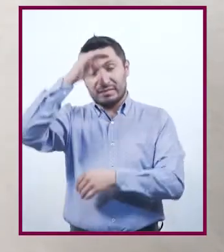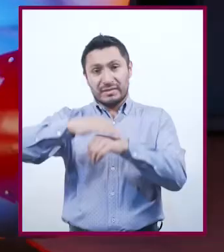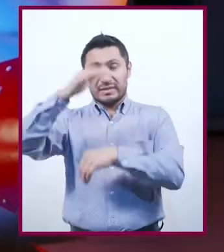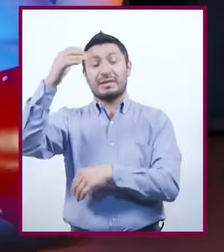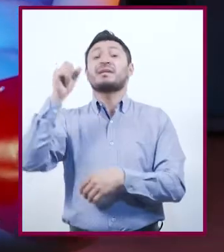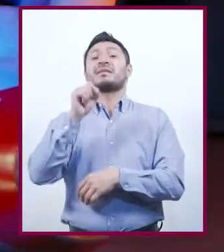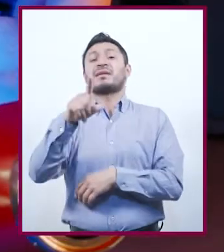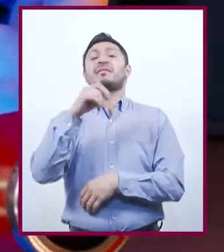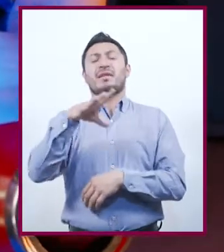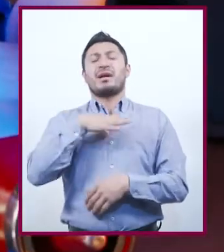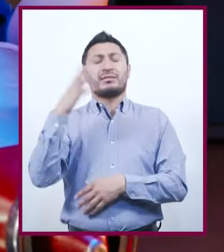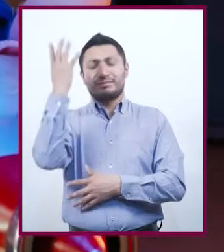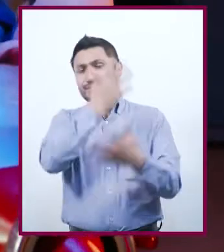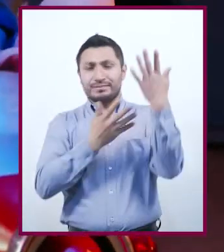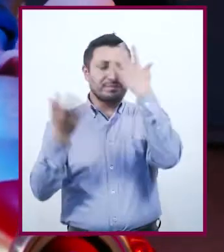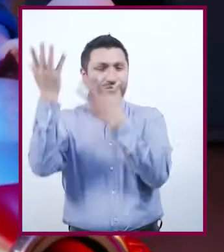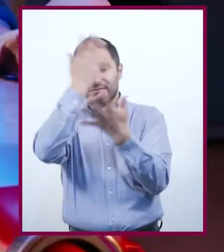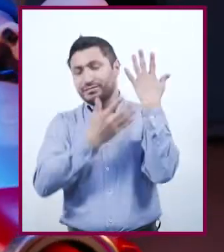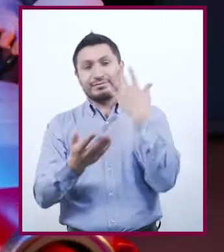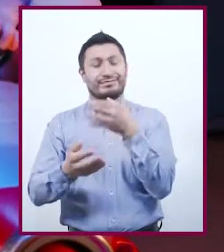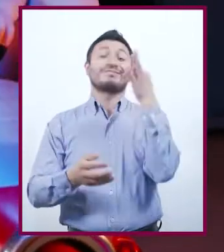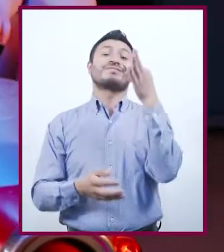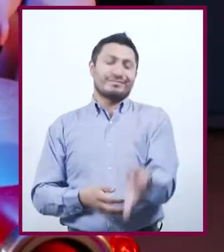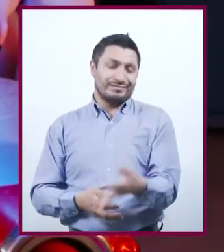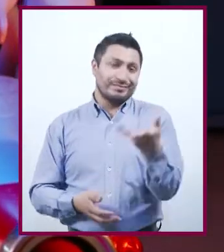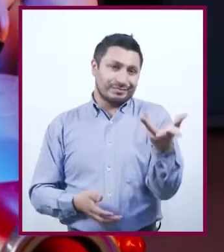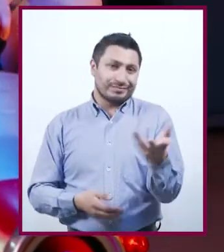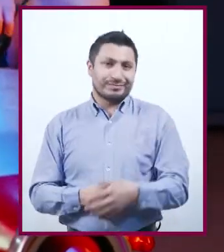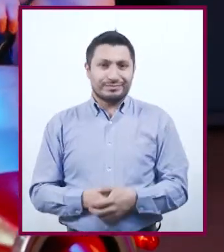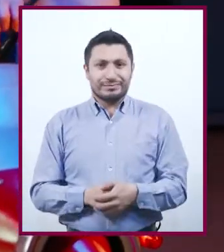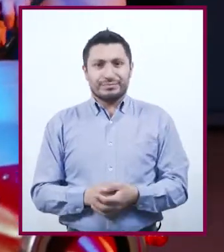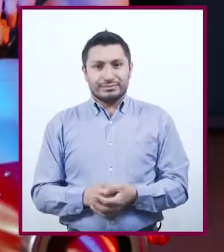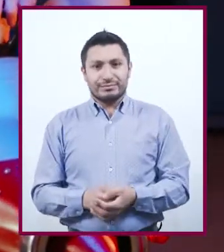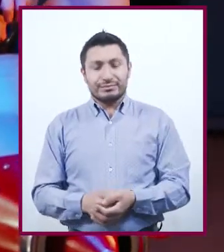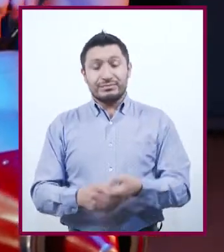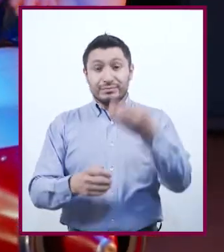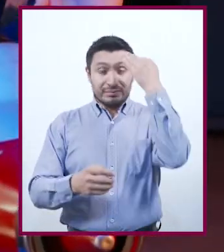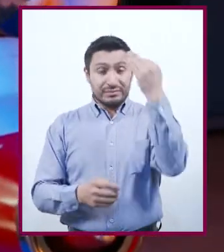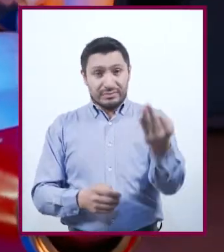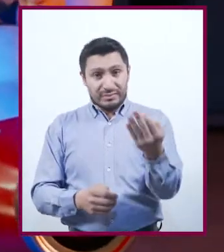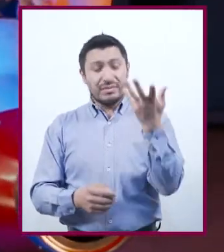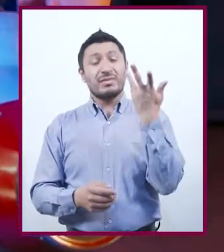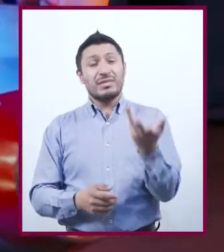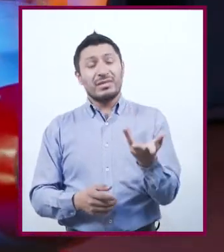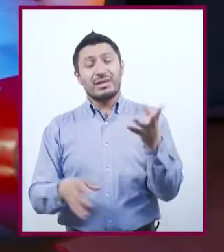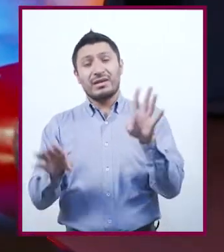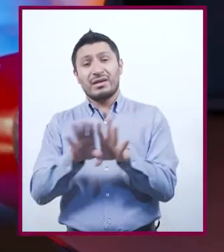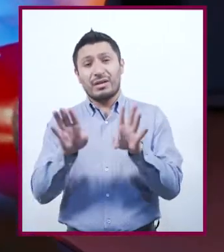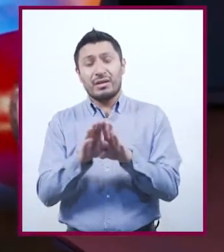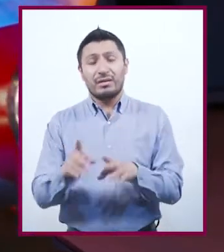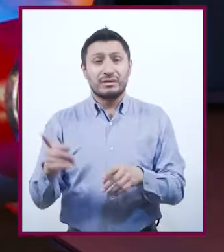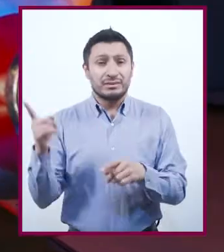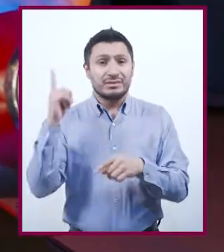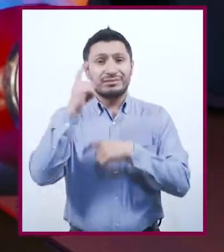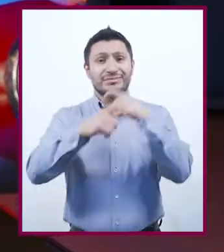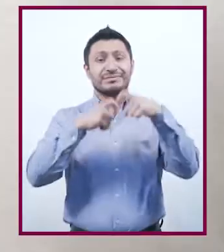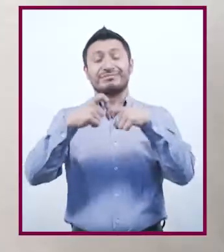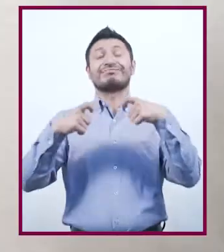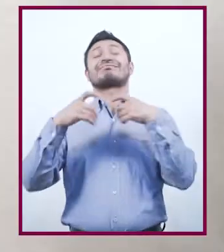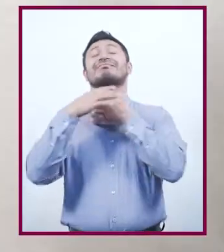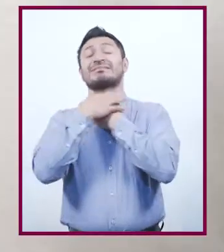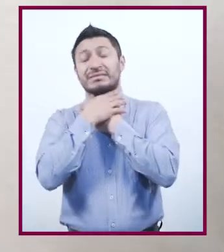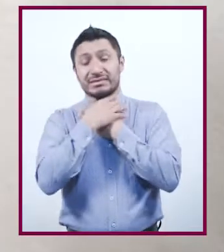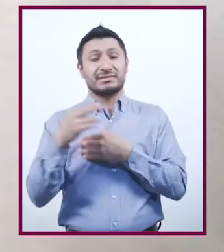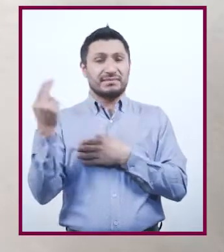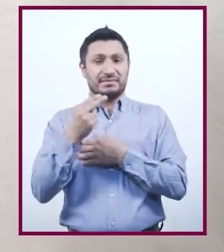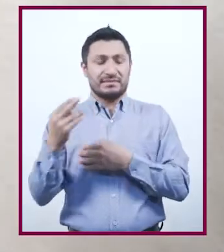y que también nos produce muchas confusiones. Aceptémoslo. Es un tiempo en el que se amarran a un apretado nudo nuestras necesidades